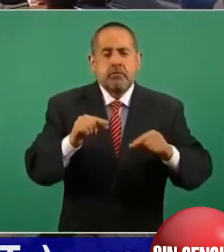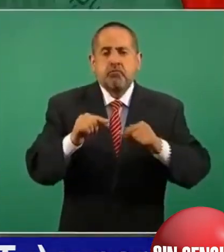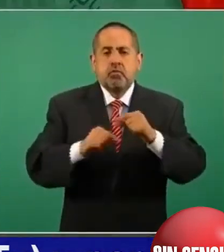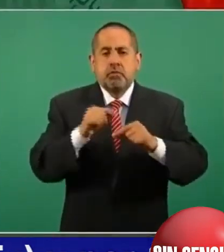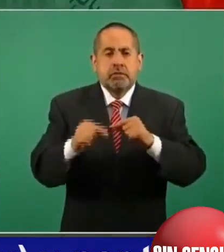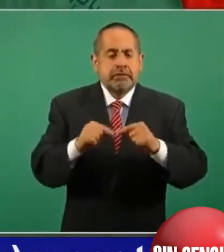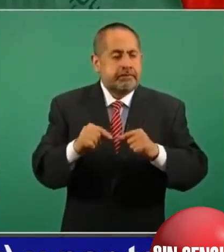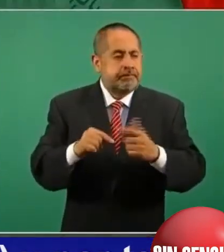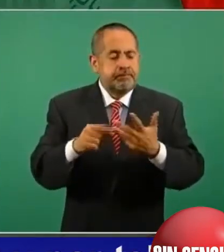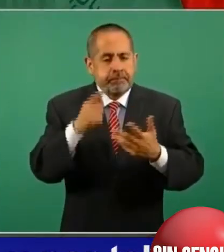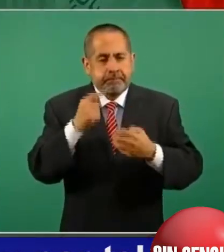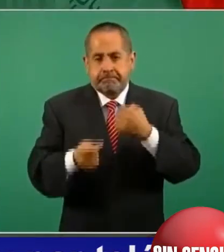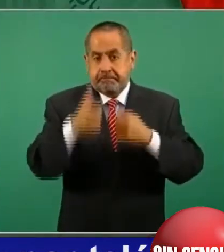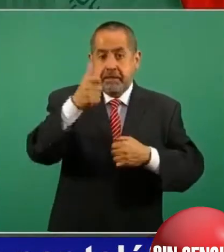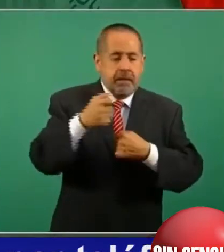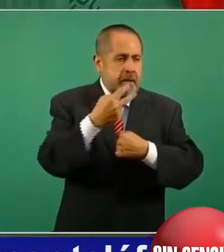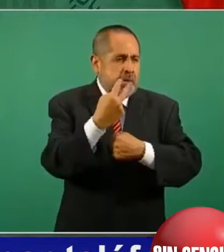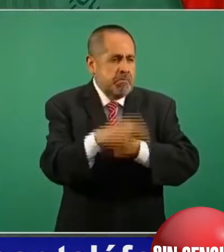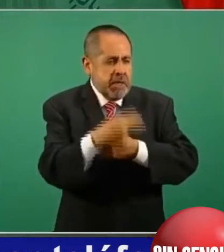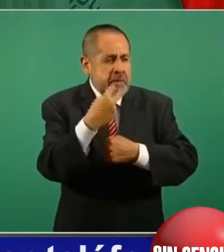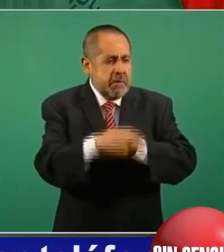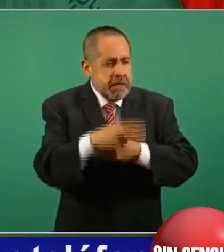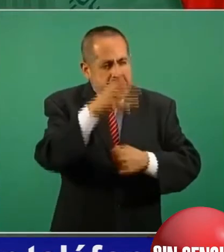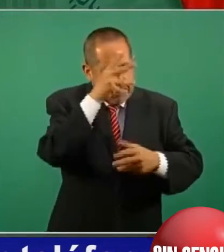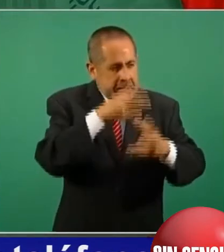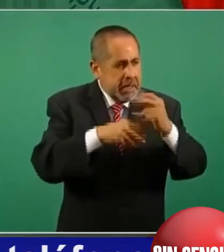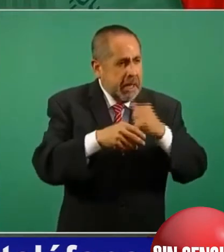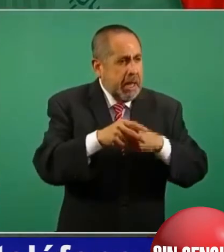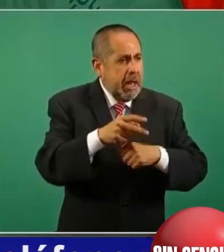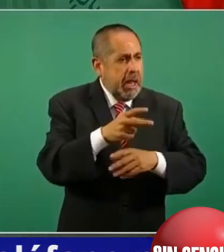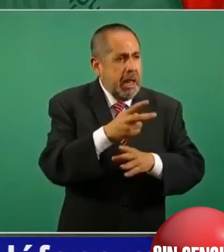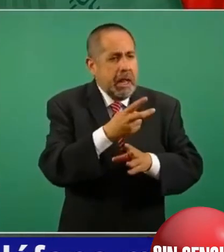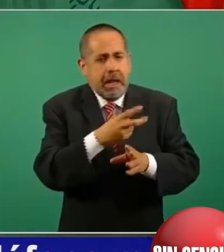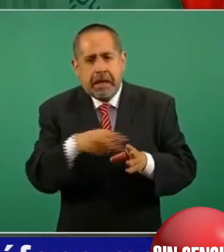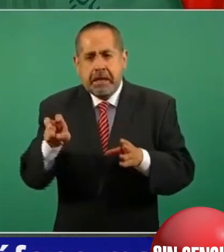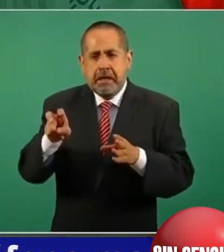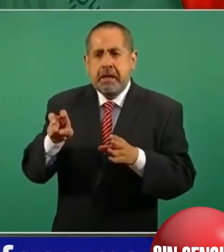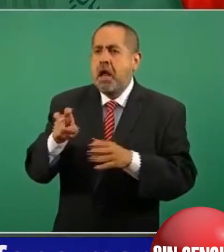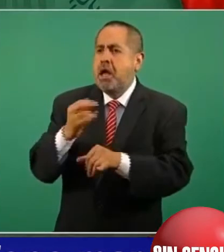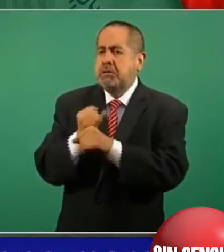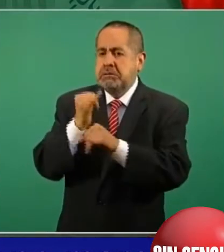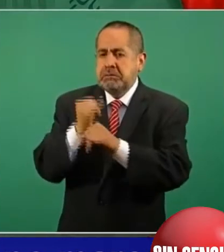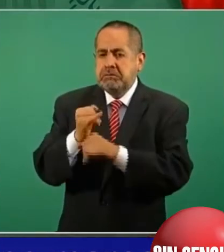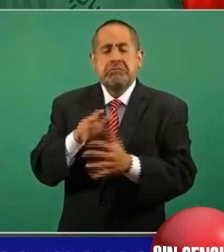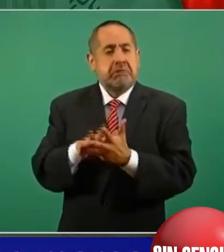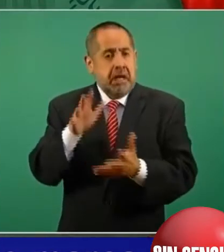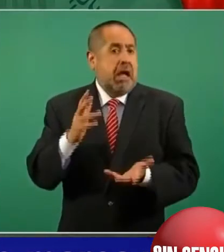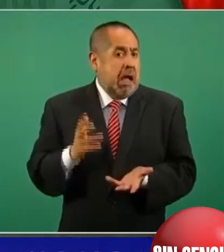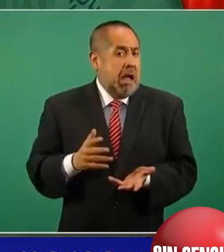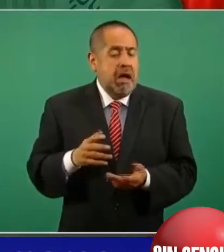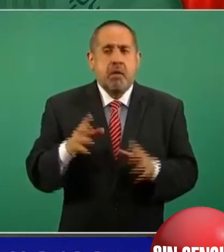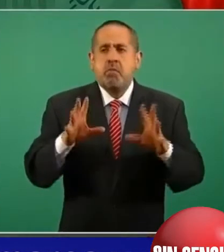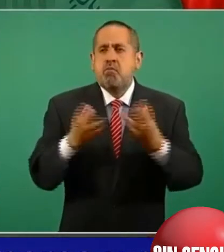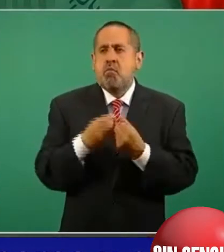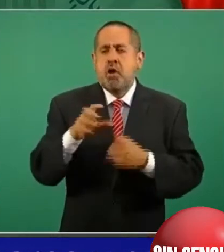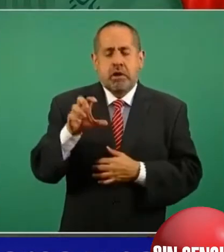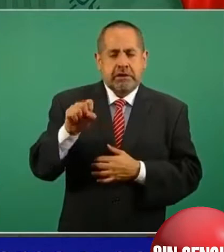de televisión a Internet, al grado de que cerca del